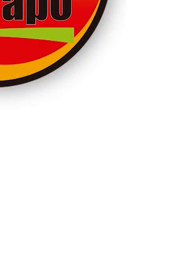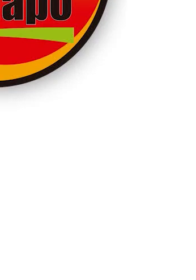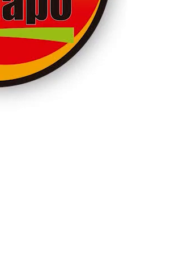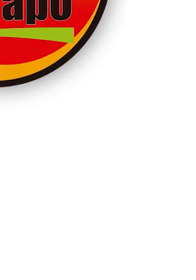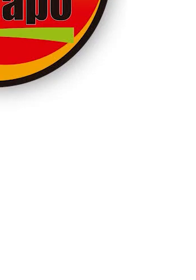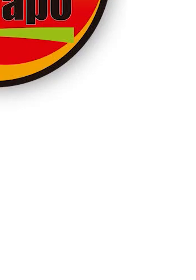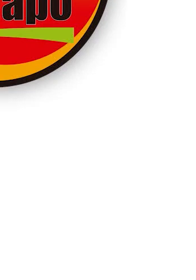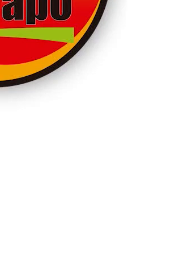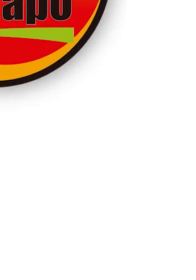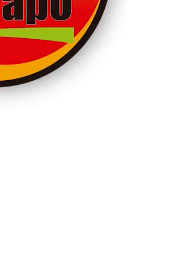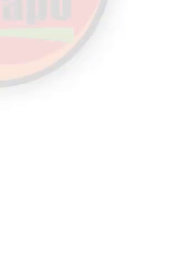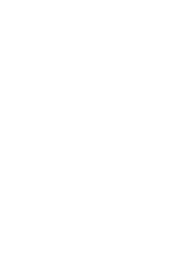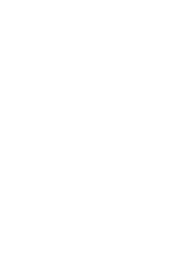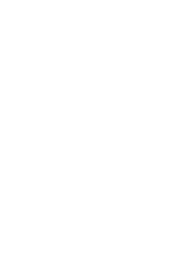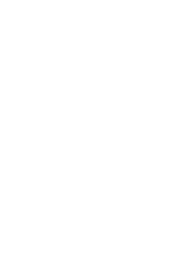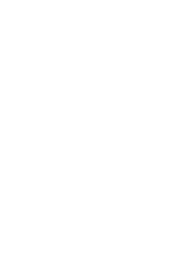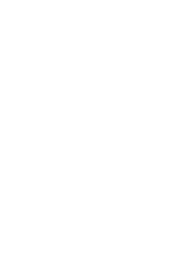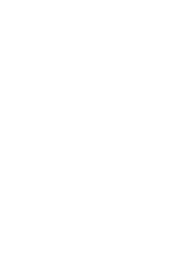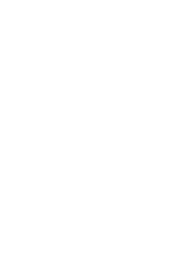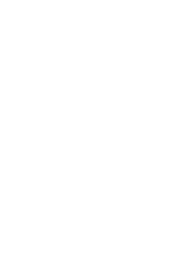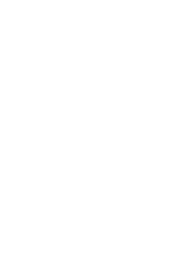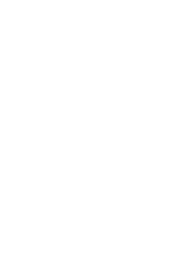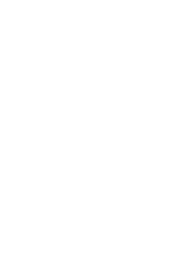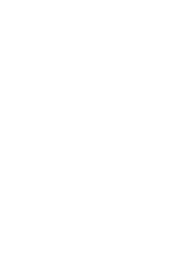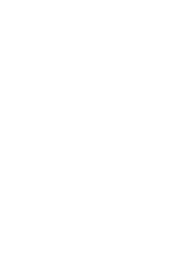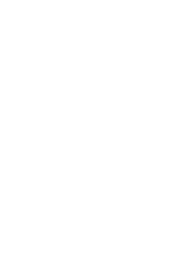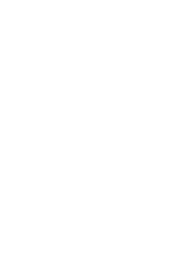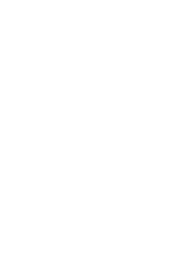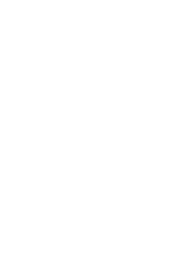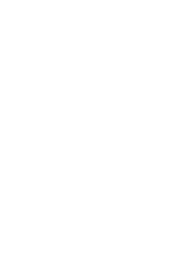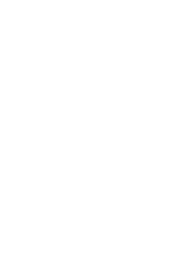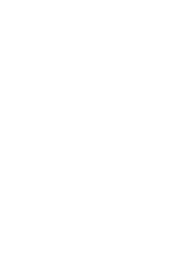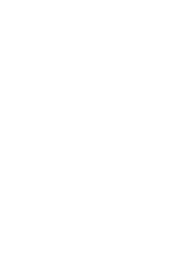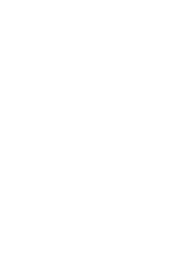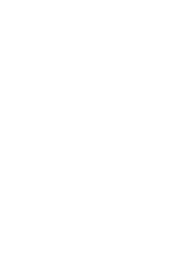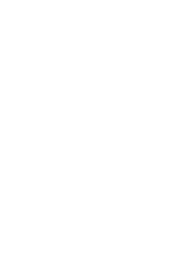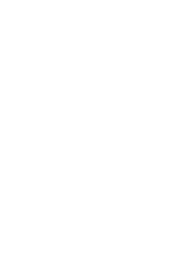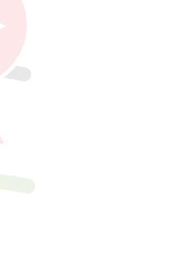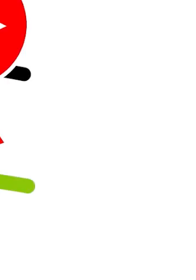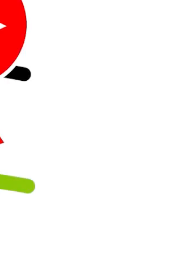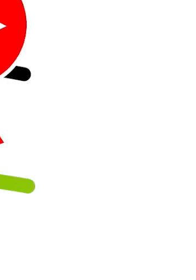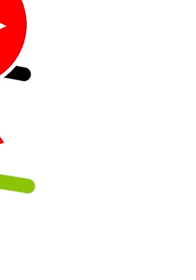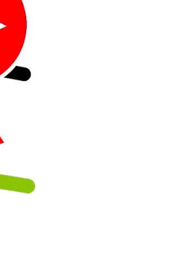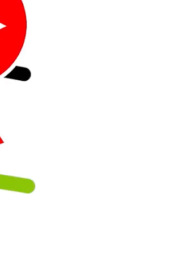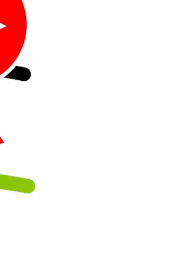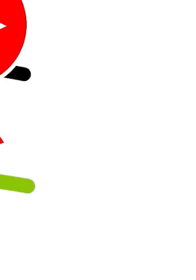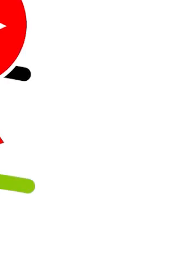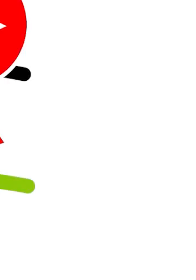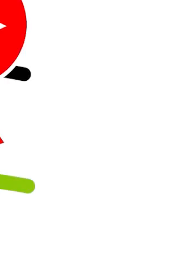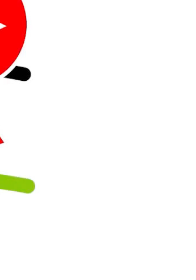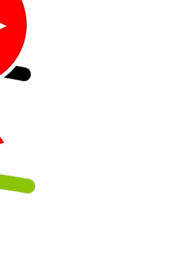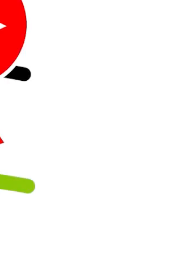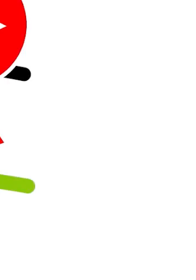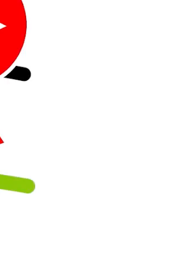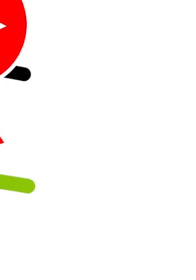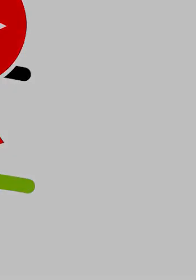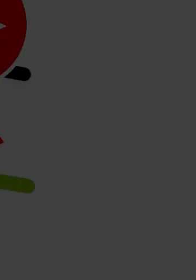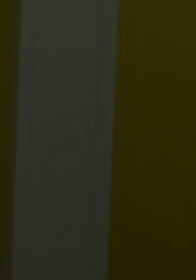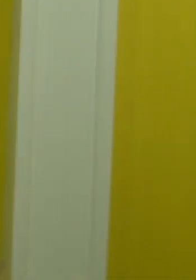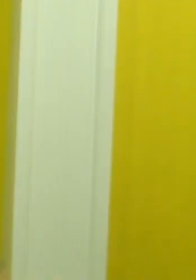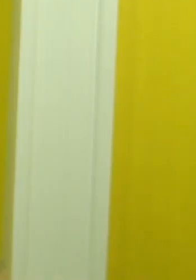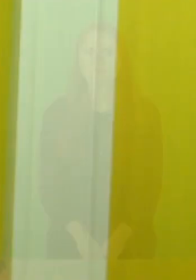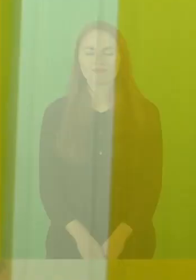La ilustre Municipalidad de Copiapó y Holbe Televisión presentan Copiapó TV